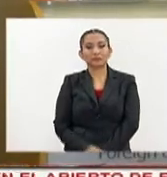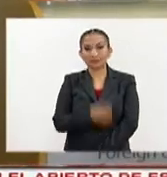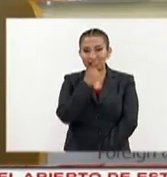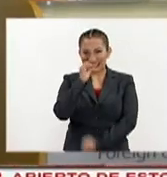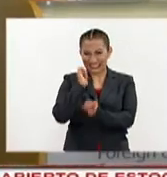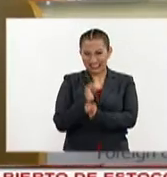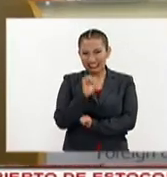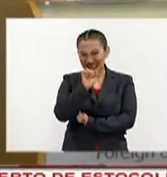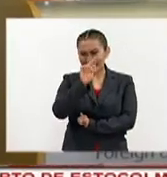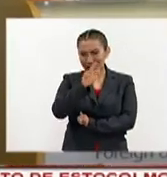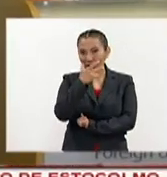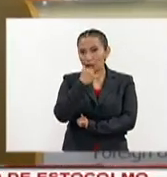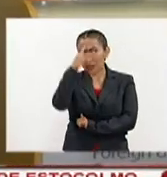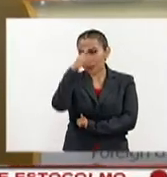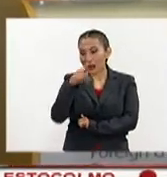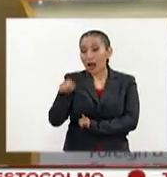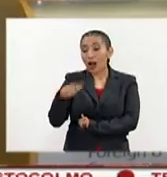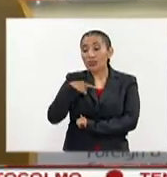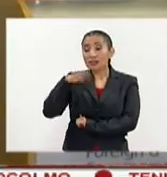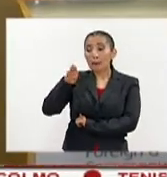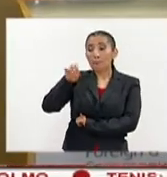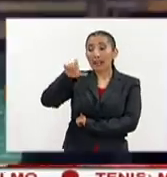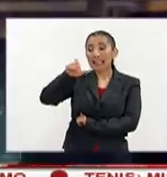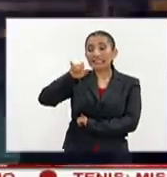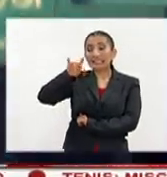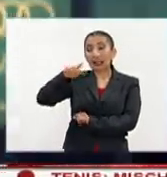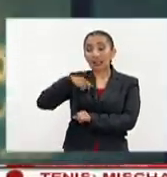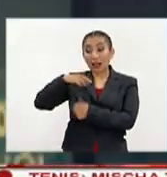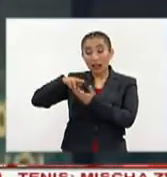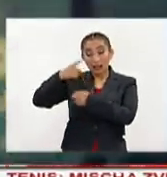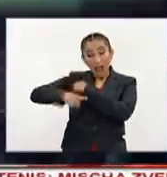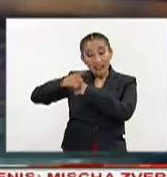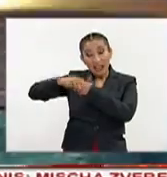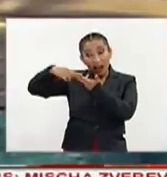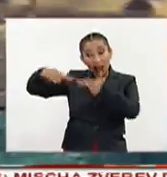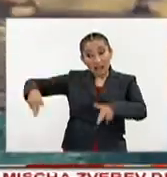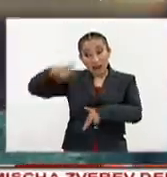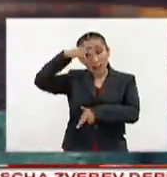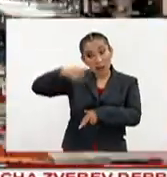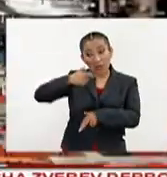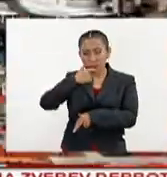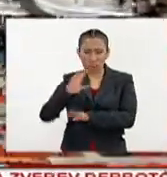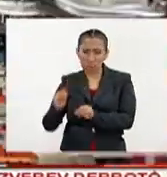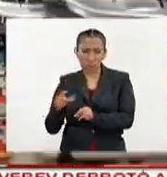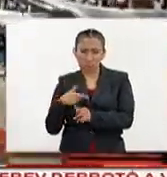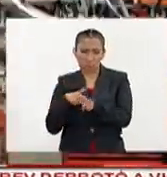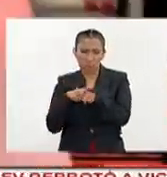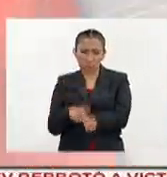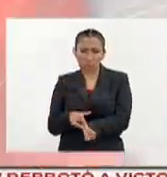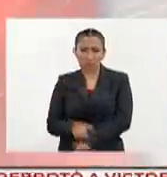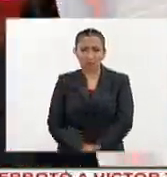Asegura el canciller Luis Videgaray que el Brexit no afectará las relaciones entre México y Reino Unido.